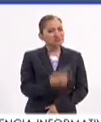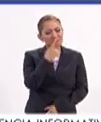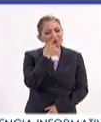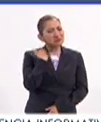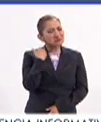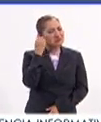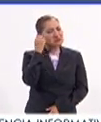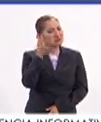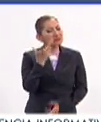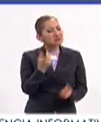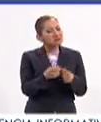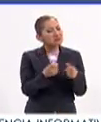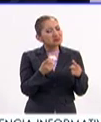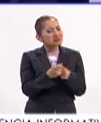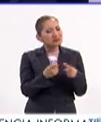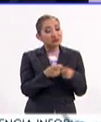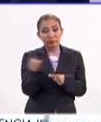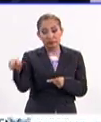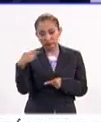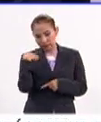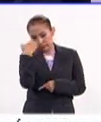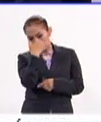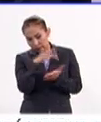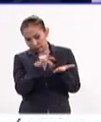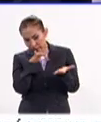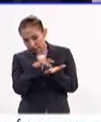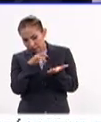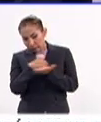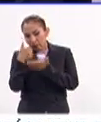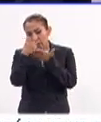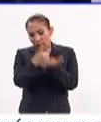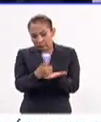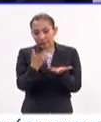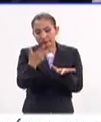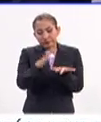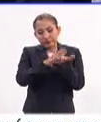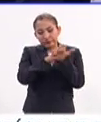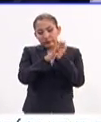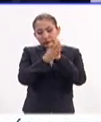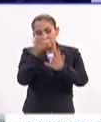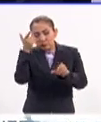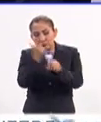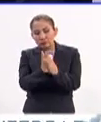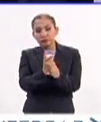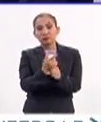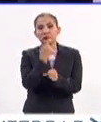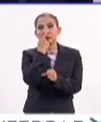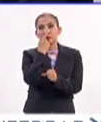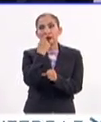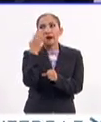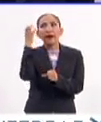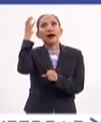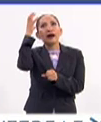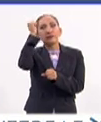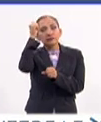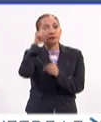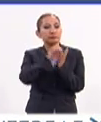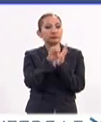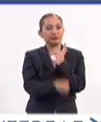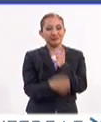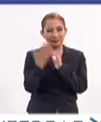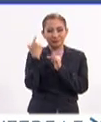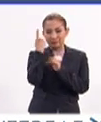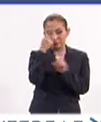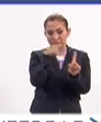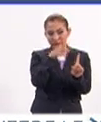conozco, pero no sé qué es. Y entonces ella a través de estudios ayuda a lograr que logren como identificar los olores, ¿no? Por ejemplo, nos